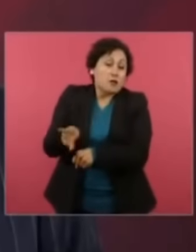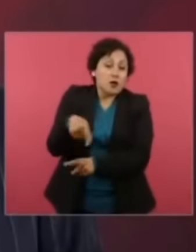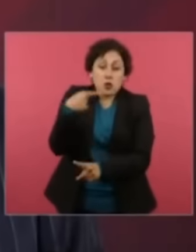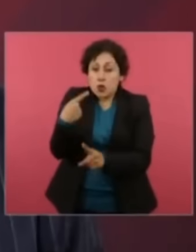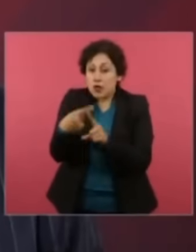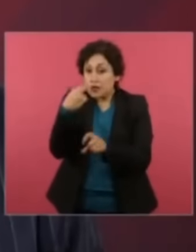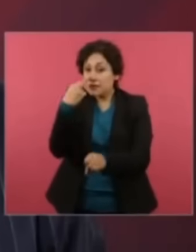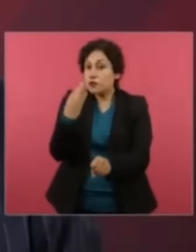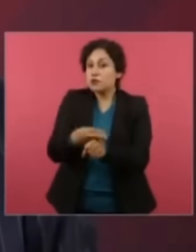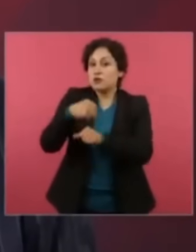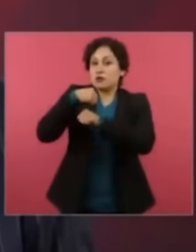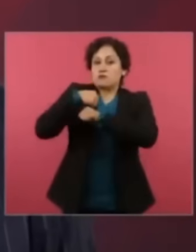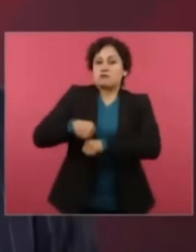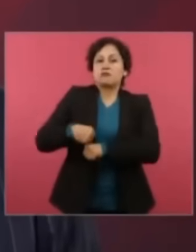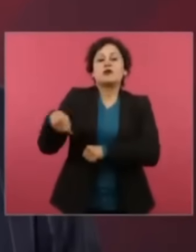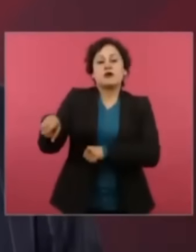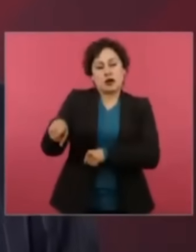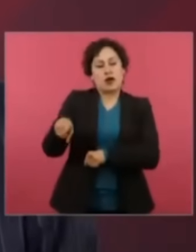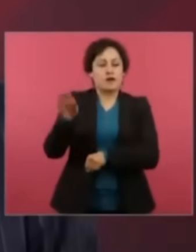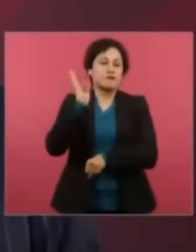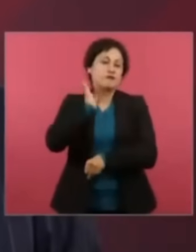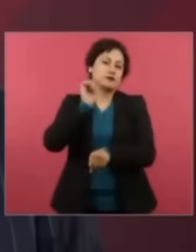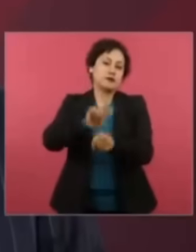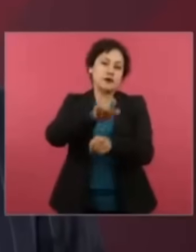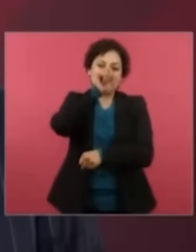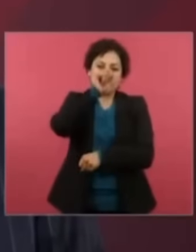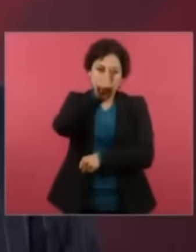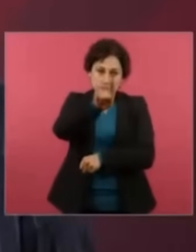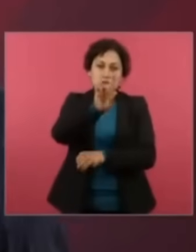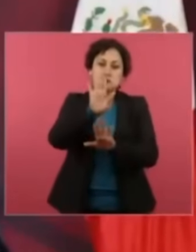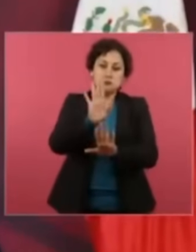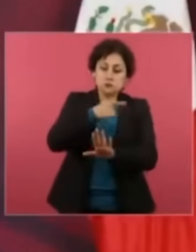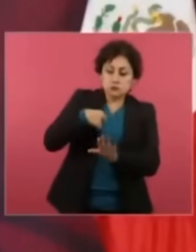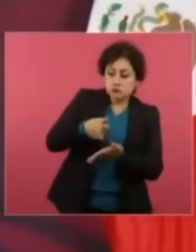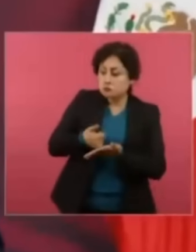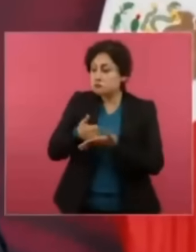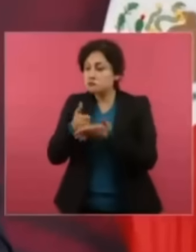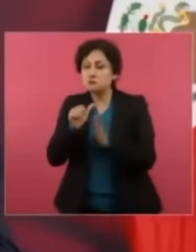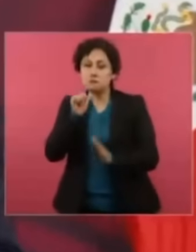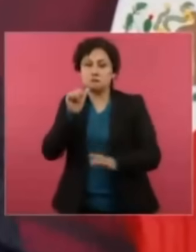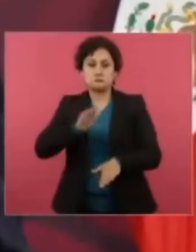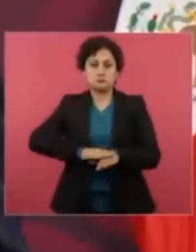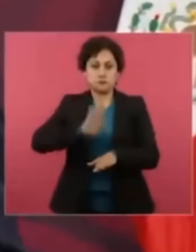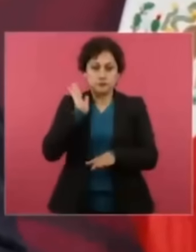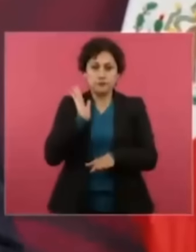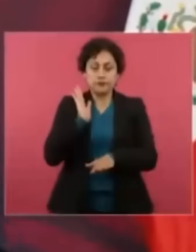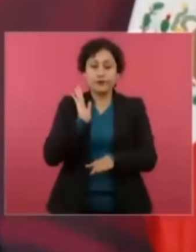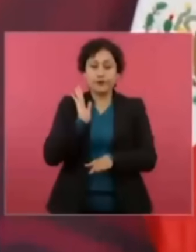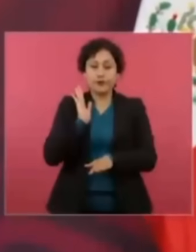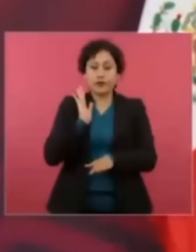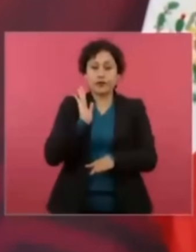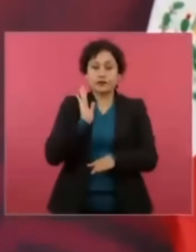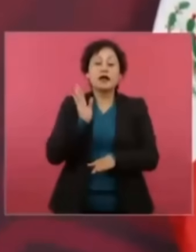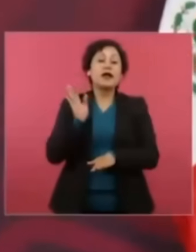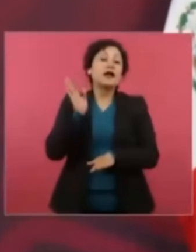dice que la fiscalía general de la república analiza si va a traer el